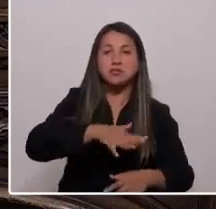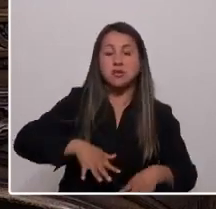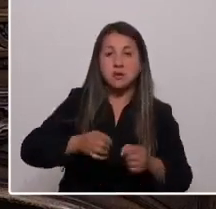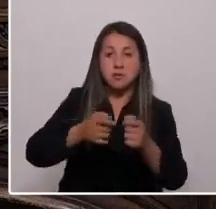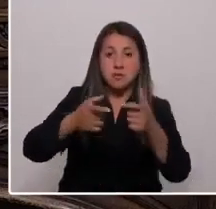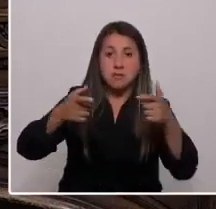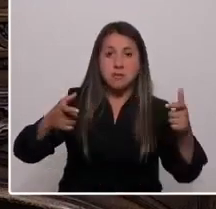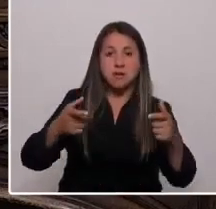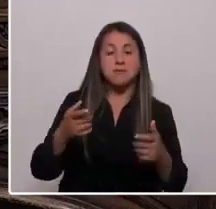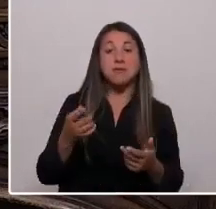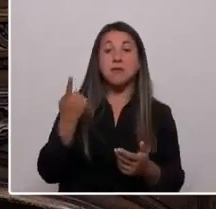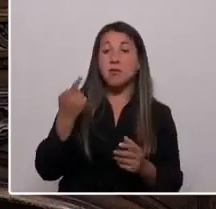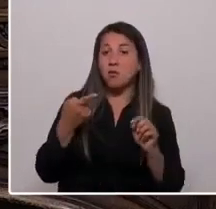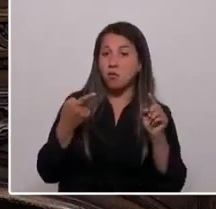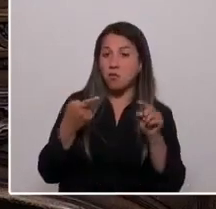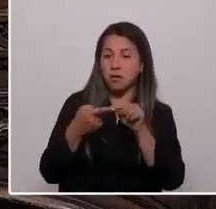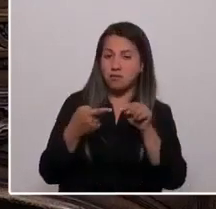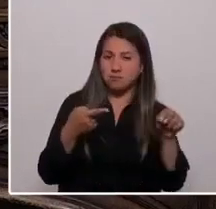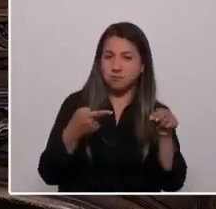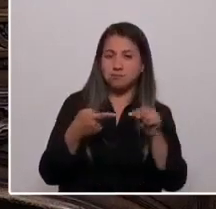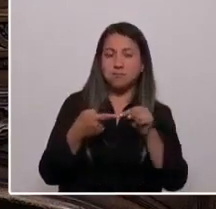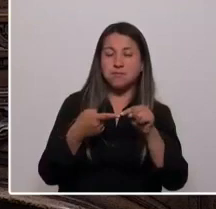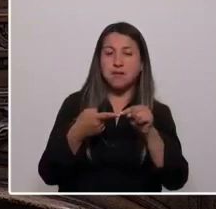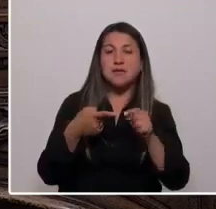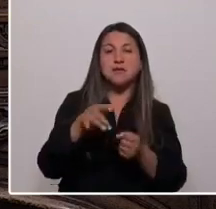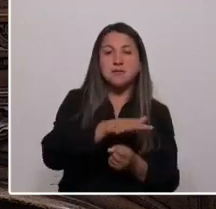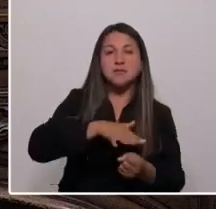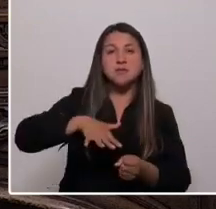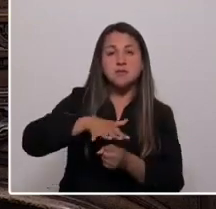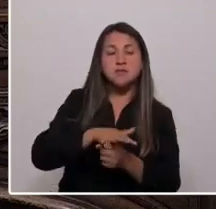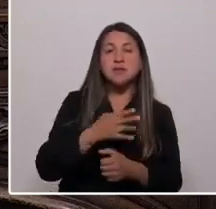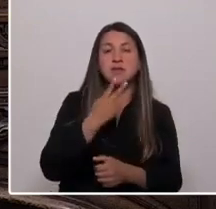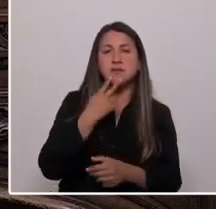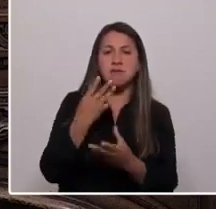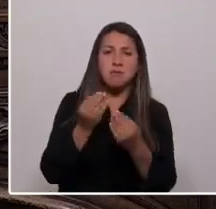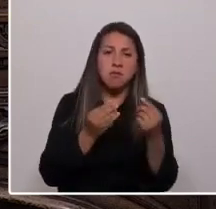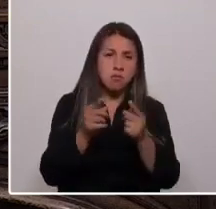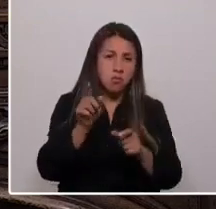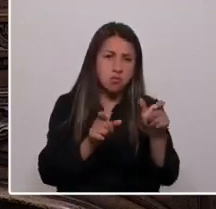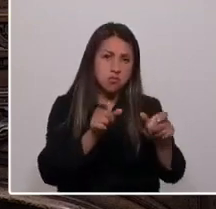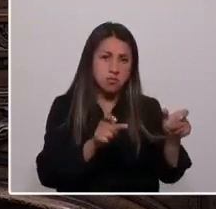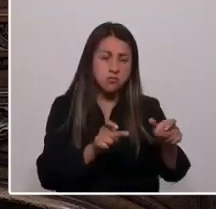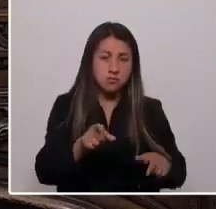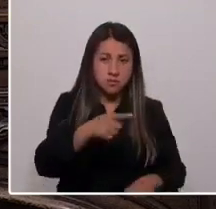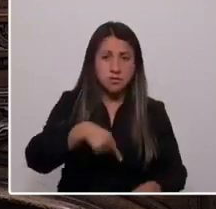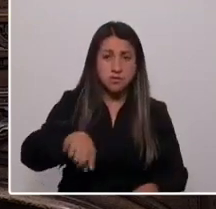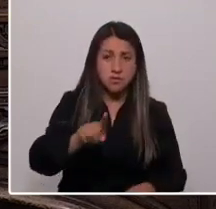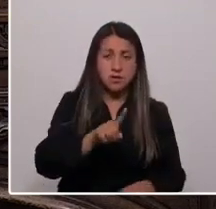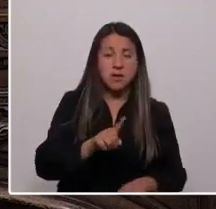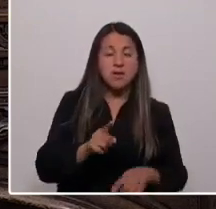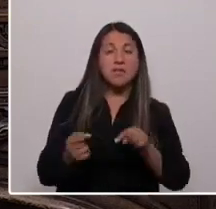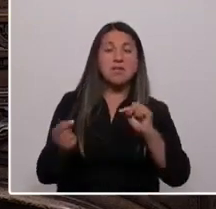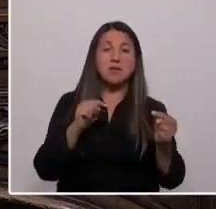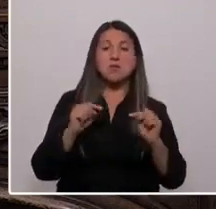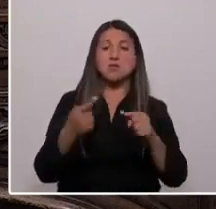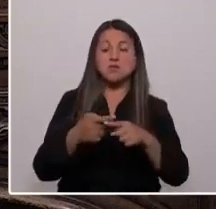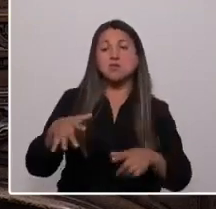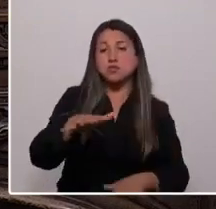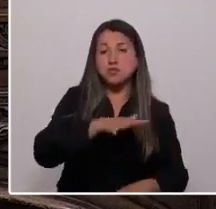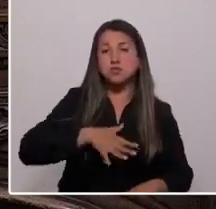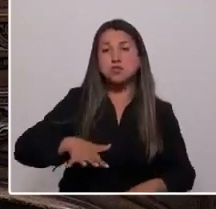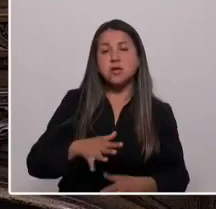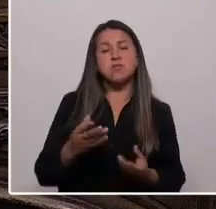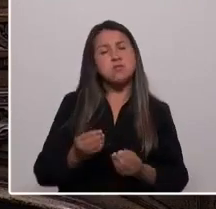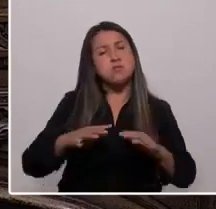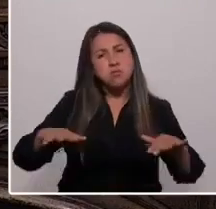formas de situaciones que viven muchos de nuestros conciudadanos la exclusión social tan persistente tan